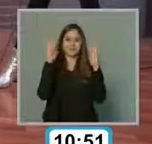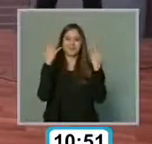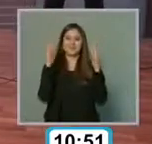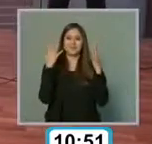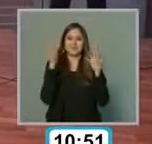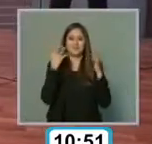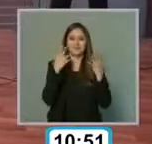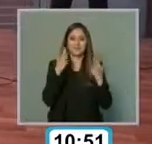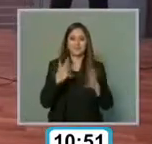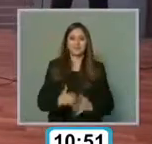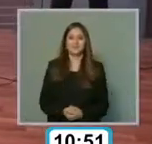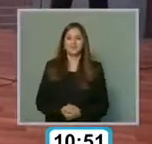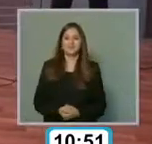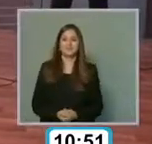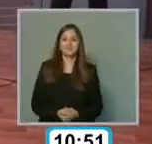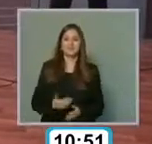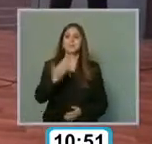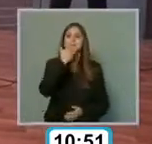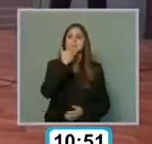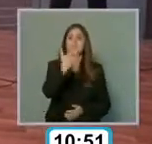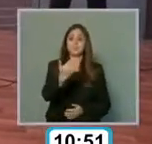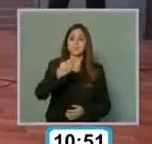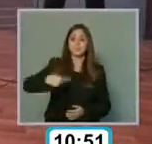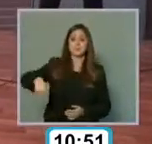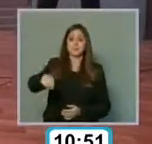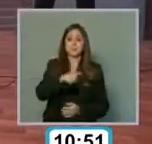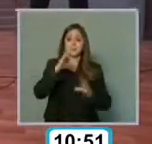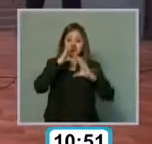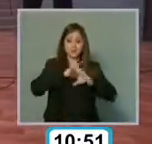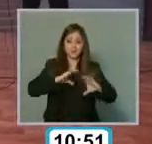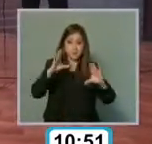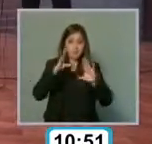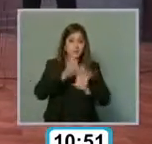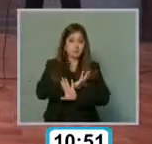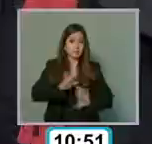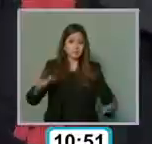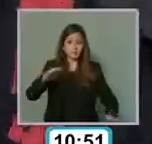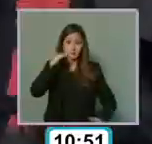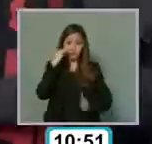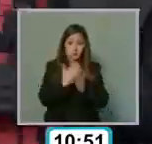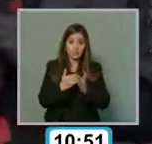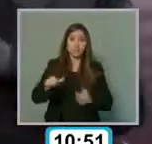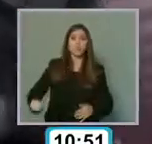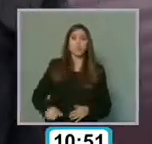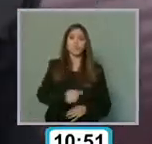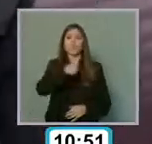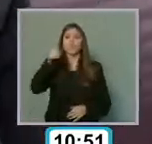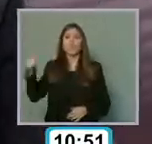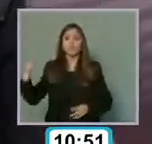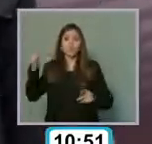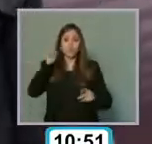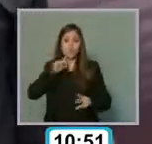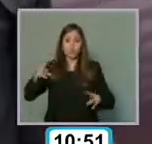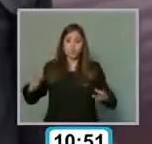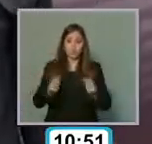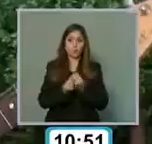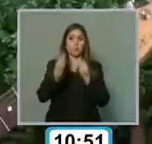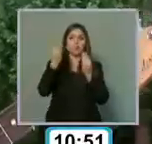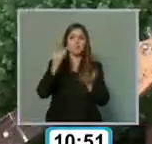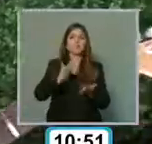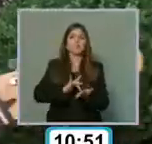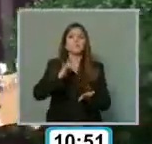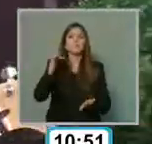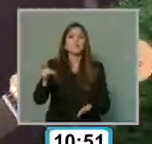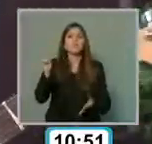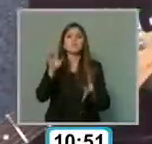¡Venga! Muy bien, qué buena energía, muchachos. Y bueno, ya apareció la otra. Así es. Músico, muchas gracias por estar con nosotros. Ahora